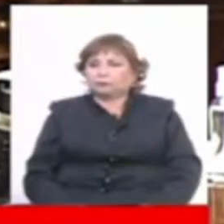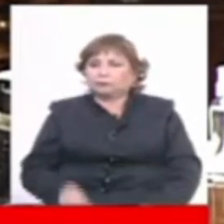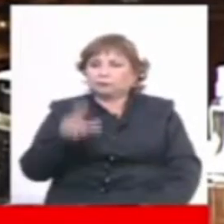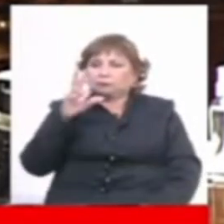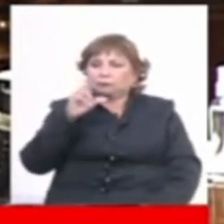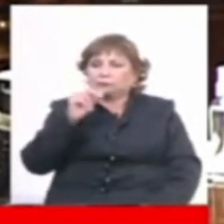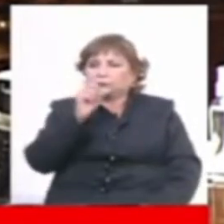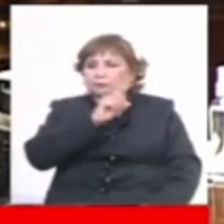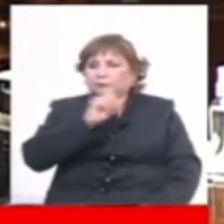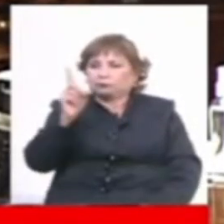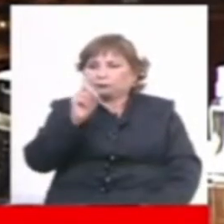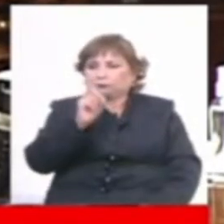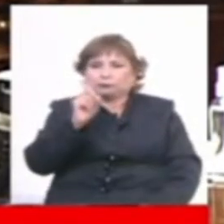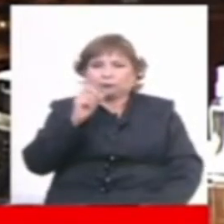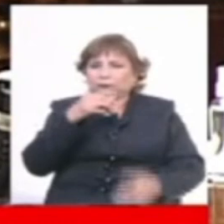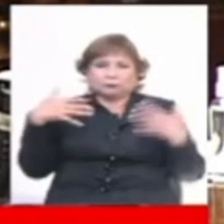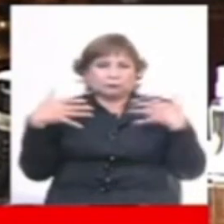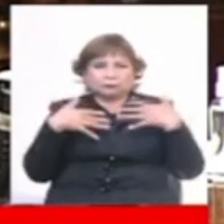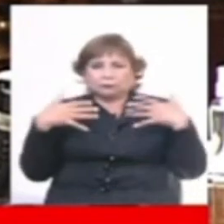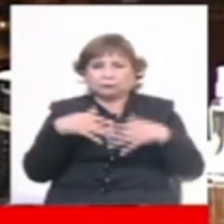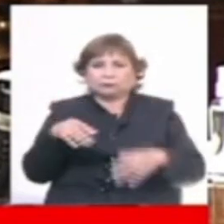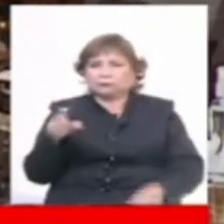No nos van a amilanar.